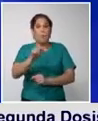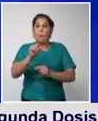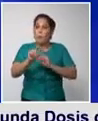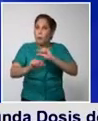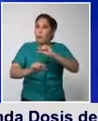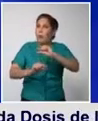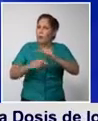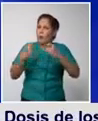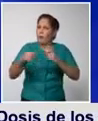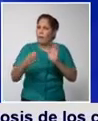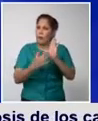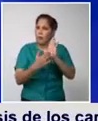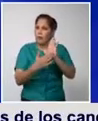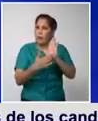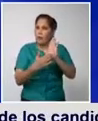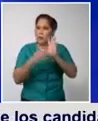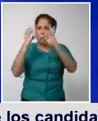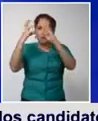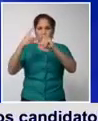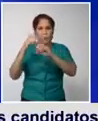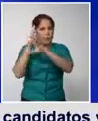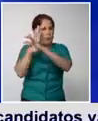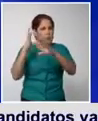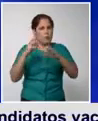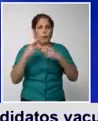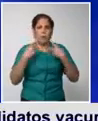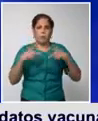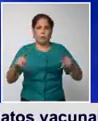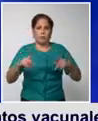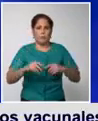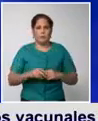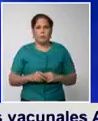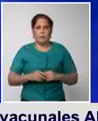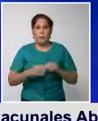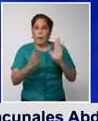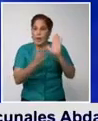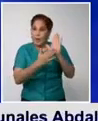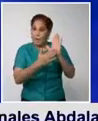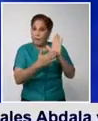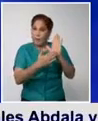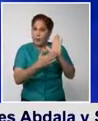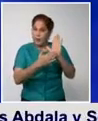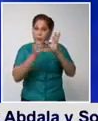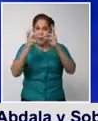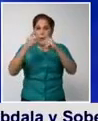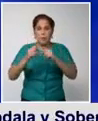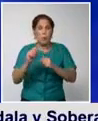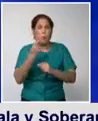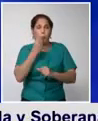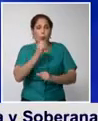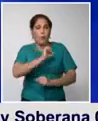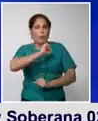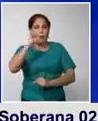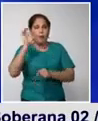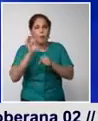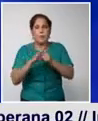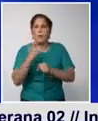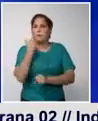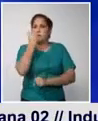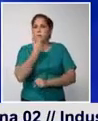que demostrar resultados, evidencia para resultar uno de esos candidatos